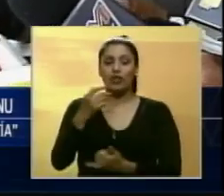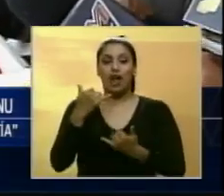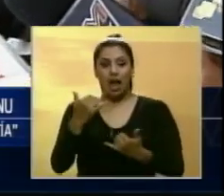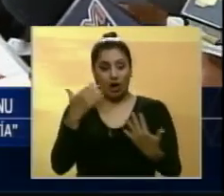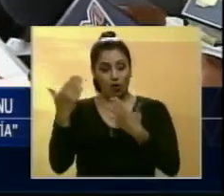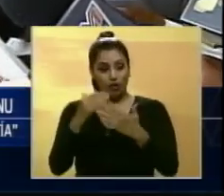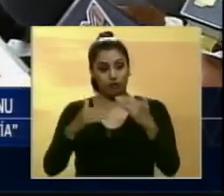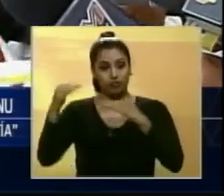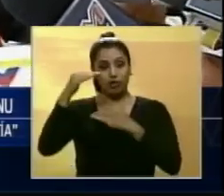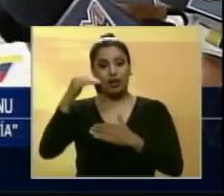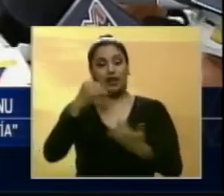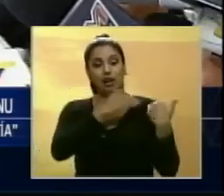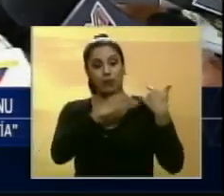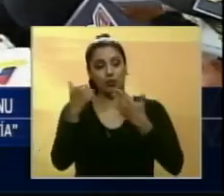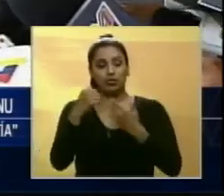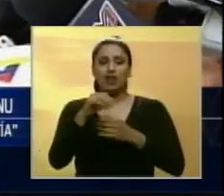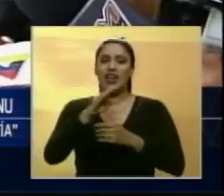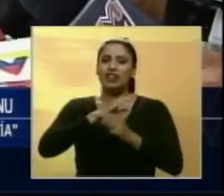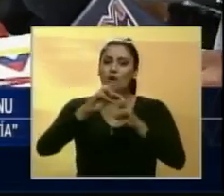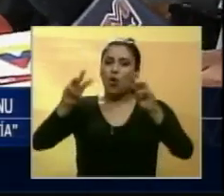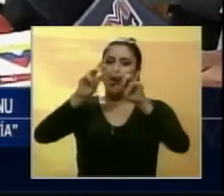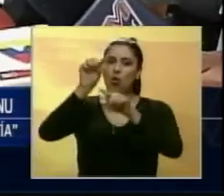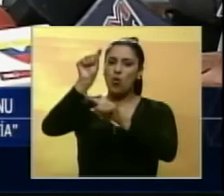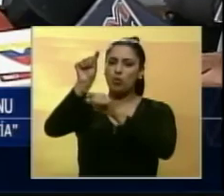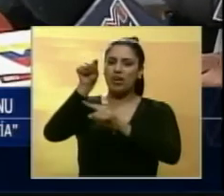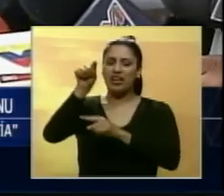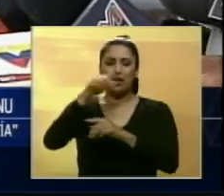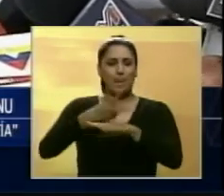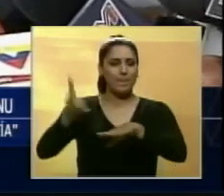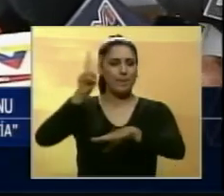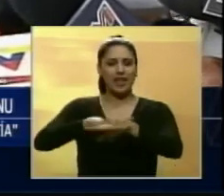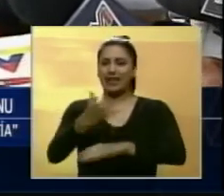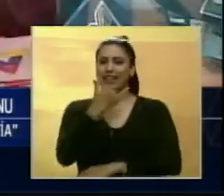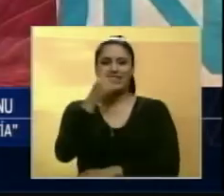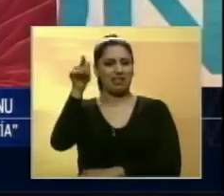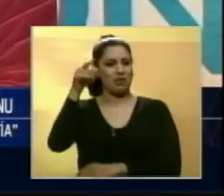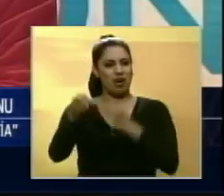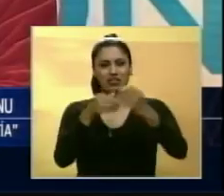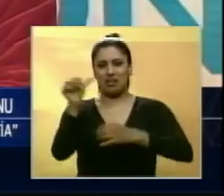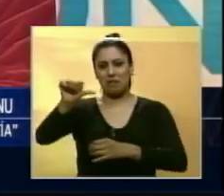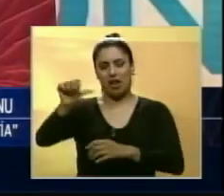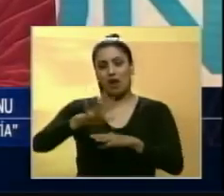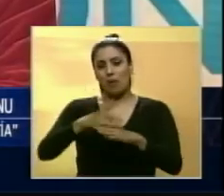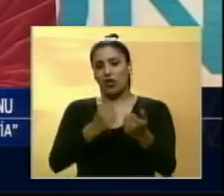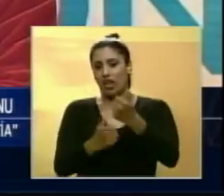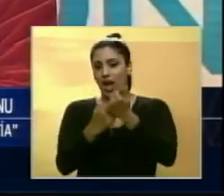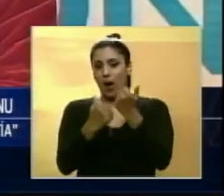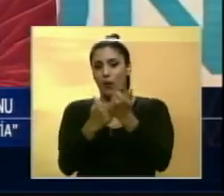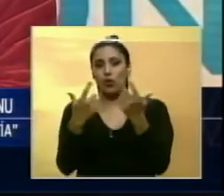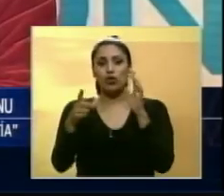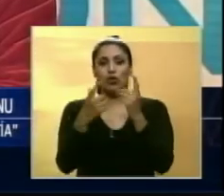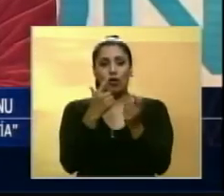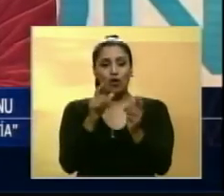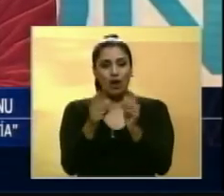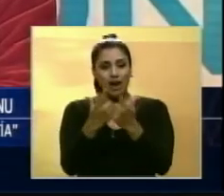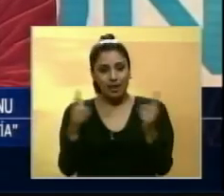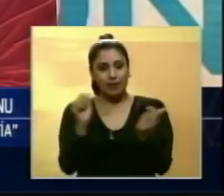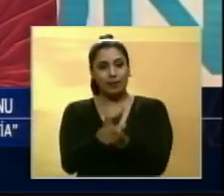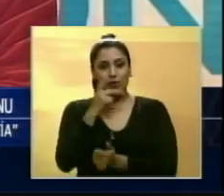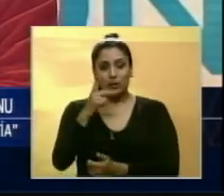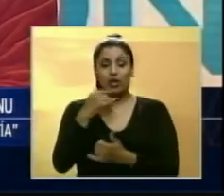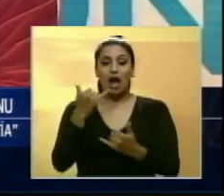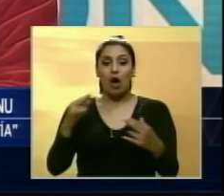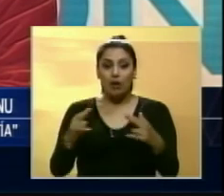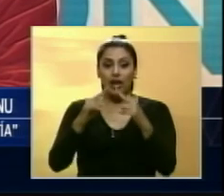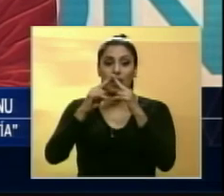alto comisionado de la ONU ha cometido el peor error en el ejercicio de sus funciones al respaldar esta ley. Por su parte, durante